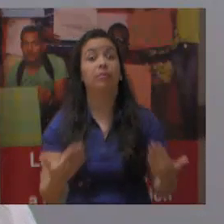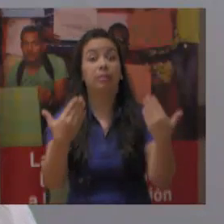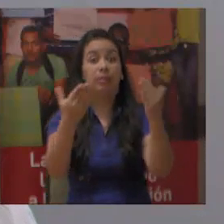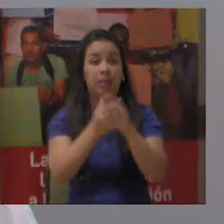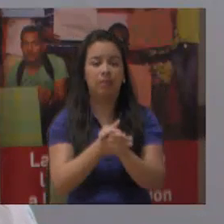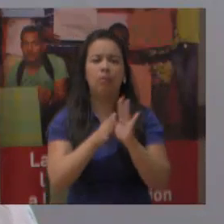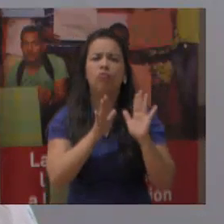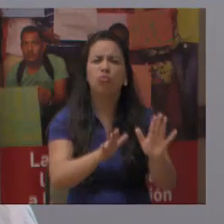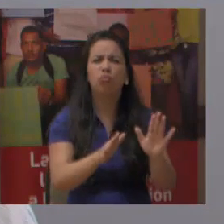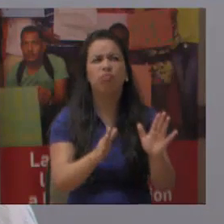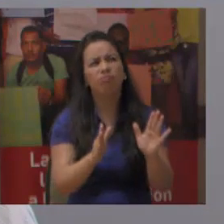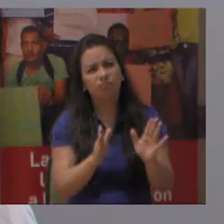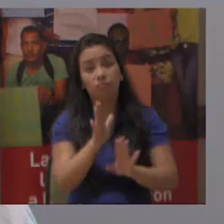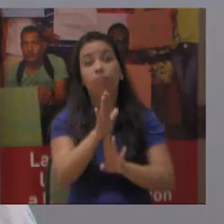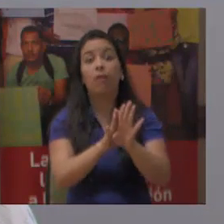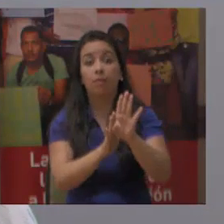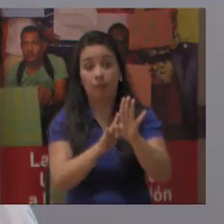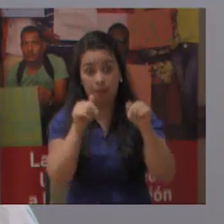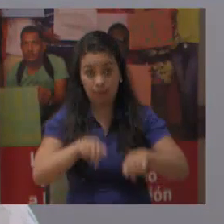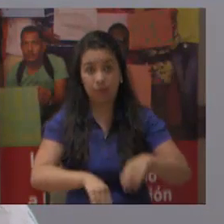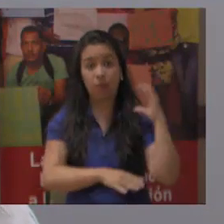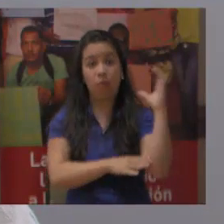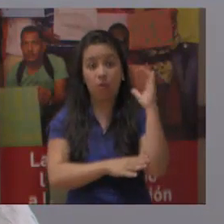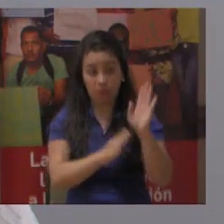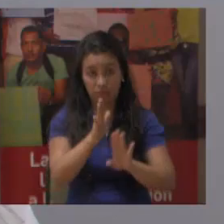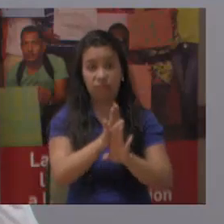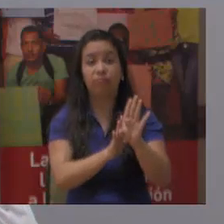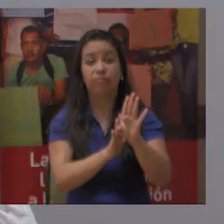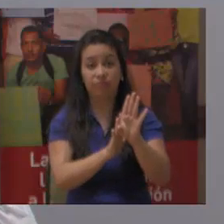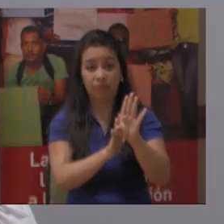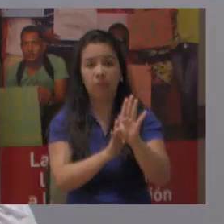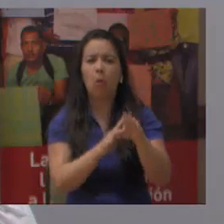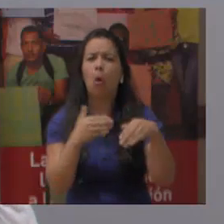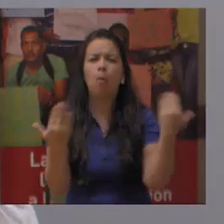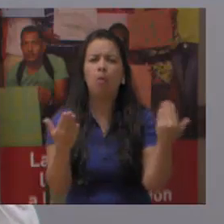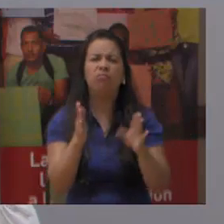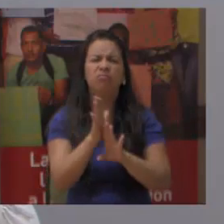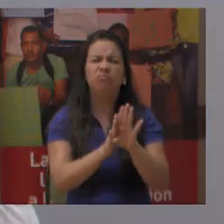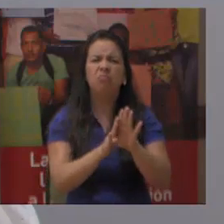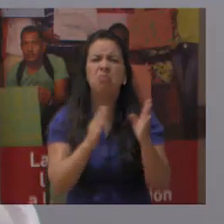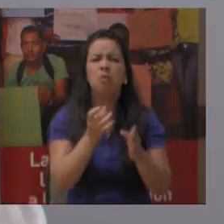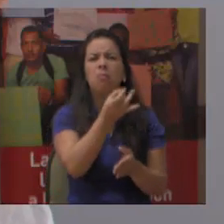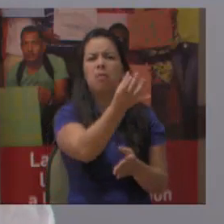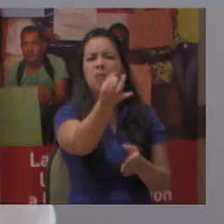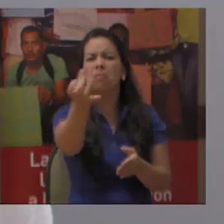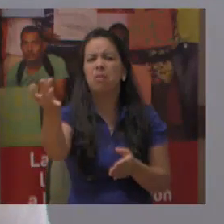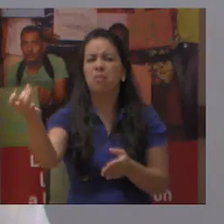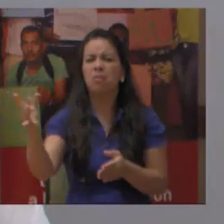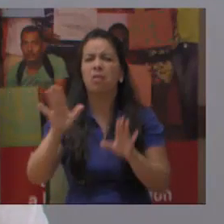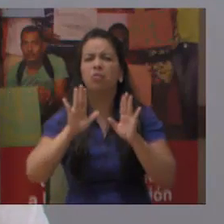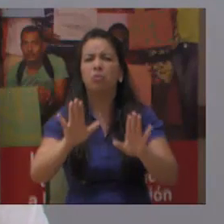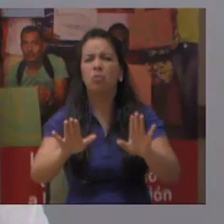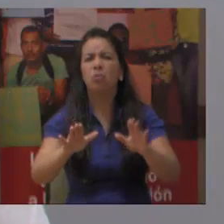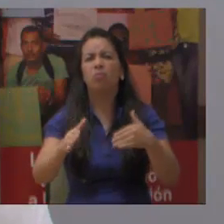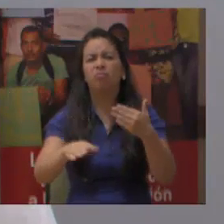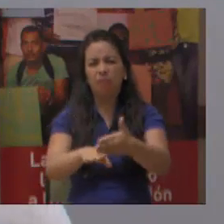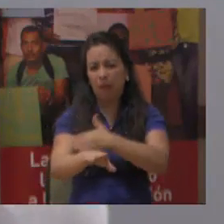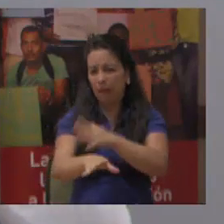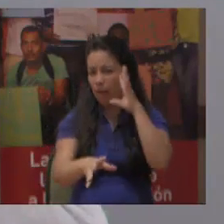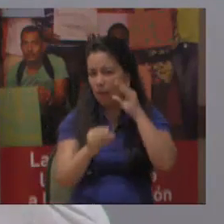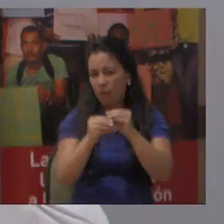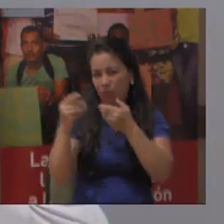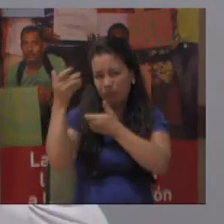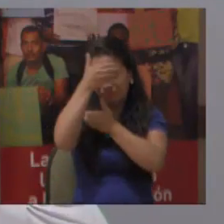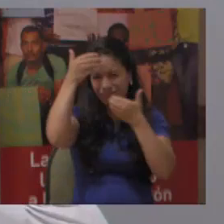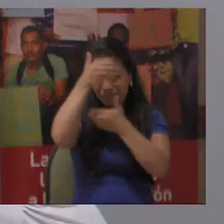una ventaja que tiene Colombia frente a un posible posacuerdo con la guerrilla de las FARC,